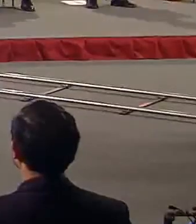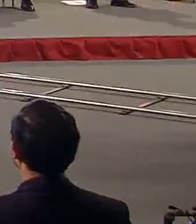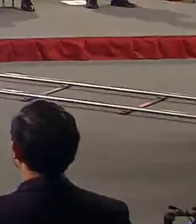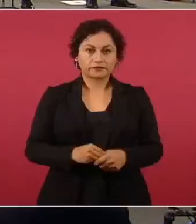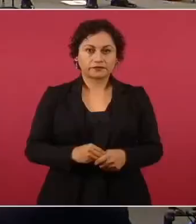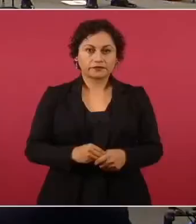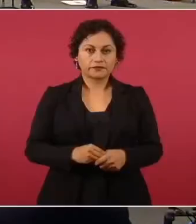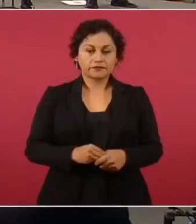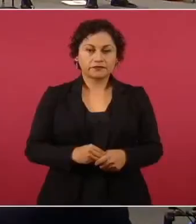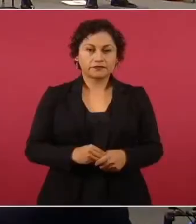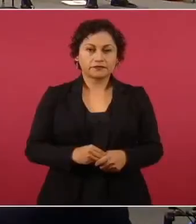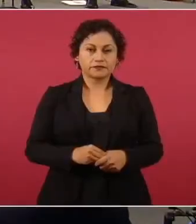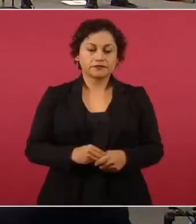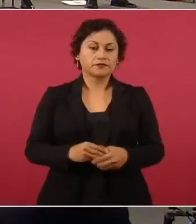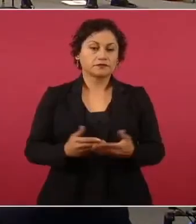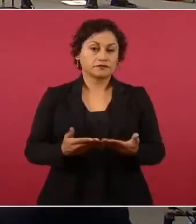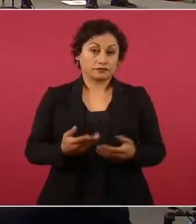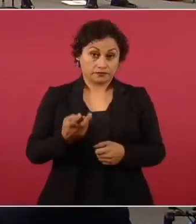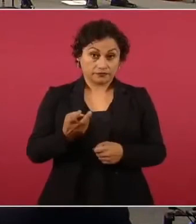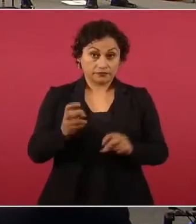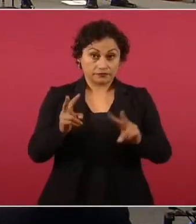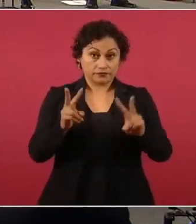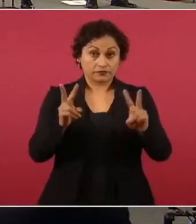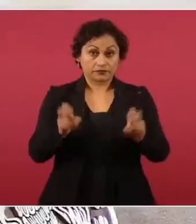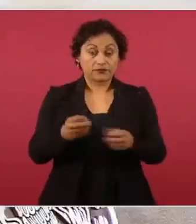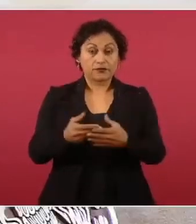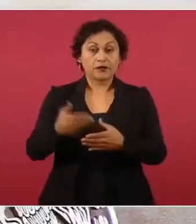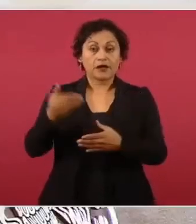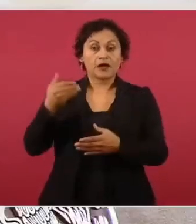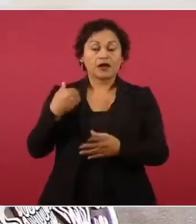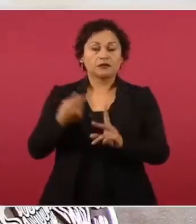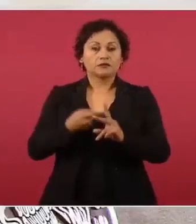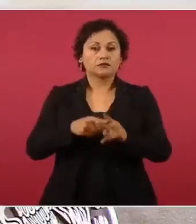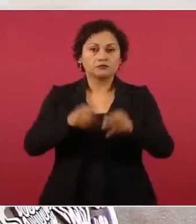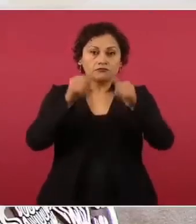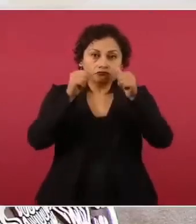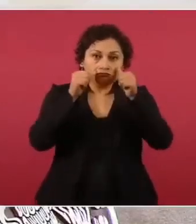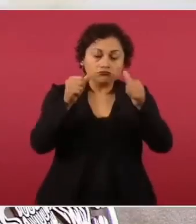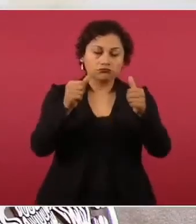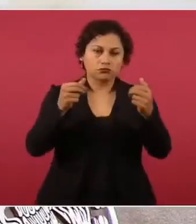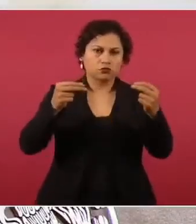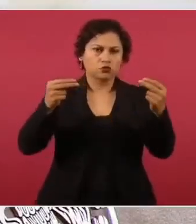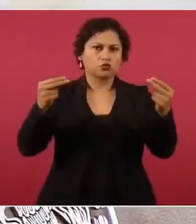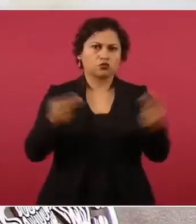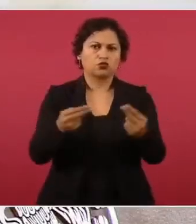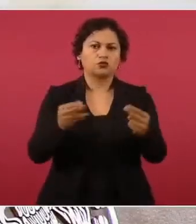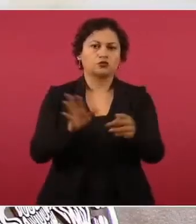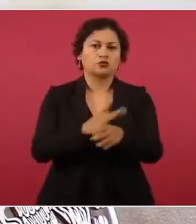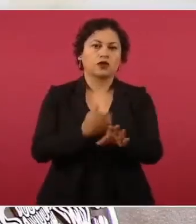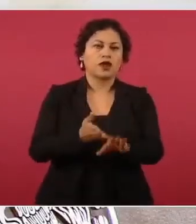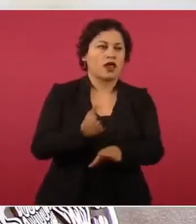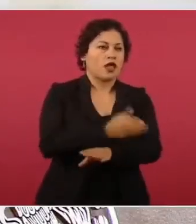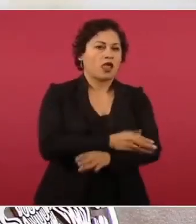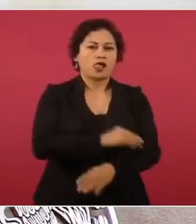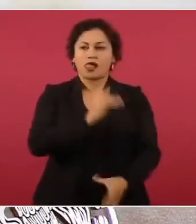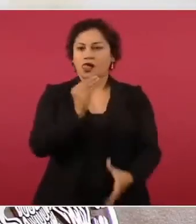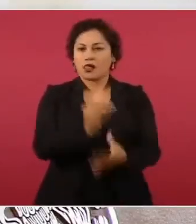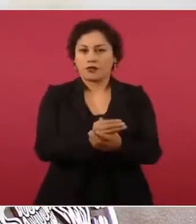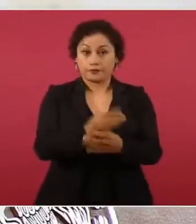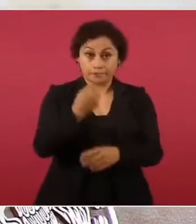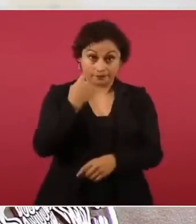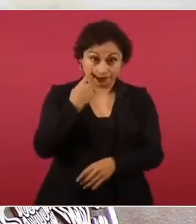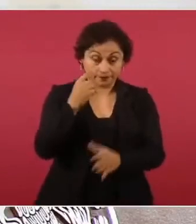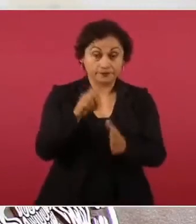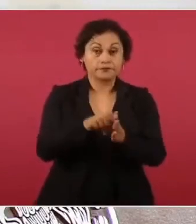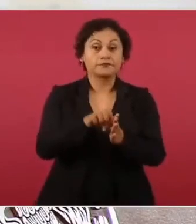más apremiante y también era lo más abandonado. Solo para poner un dato, en el caso del